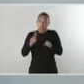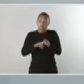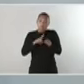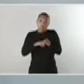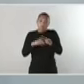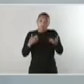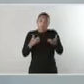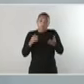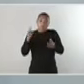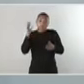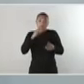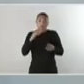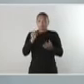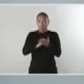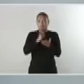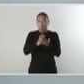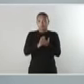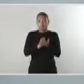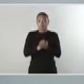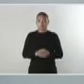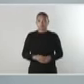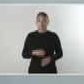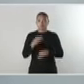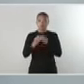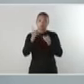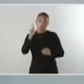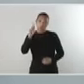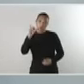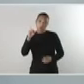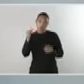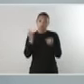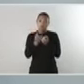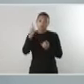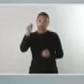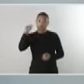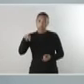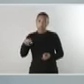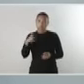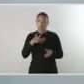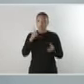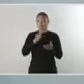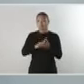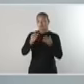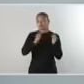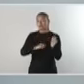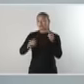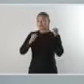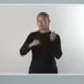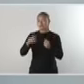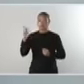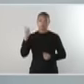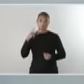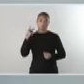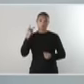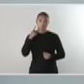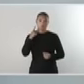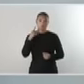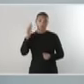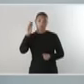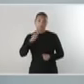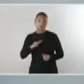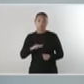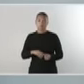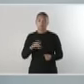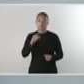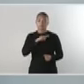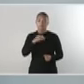de lleno inseguridad causada tantos por el pri como por el pan vamos a barrer a los políticos corruptos sí podemos tener